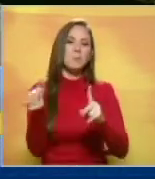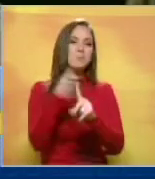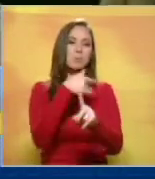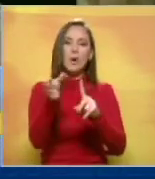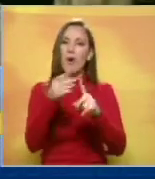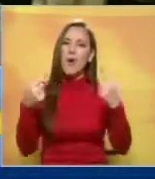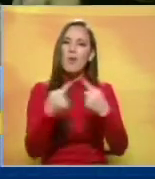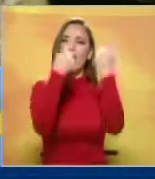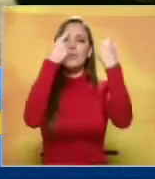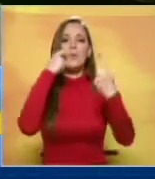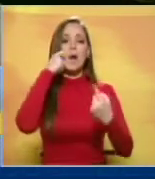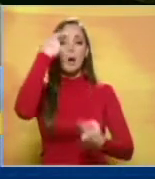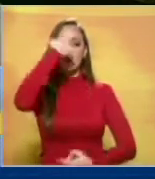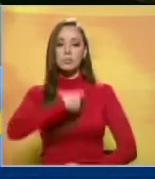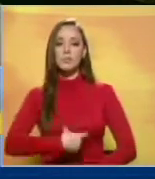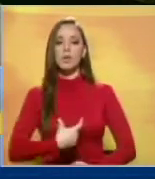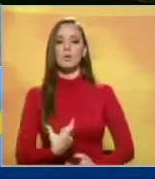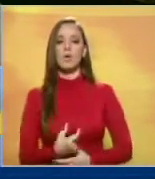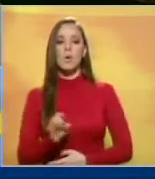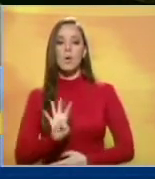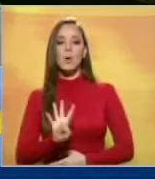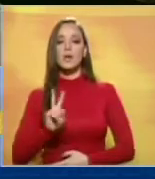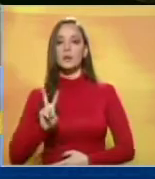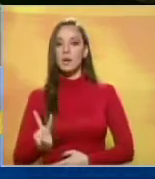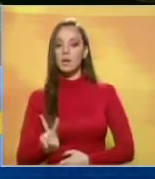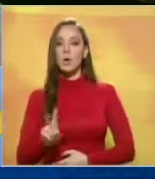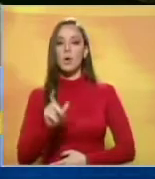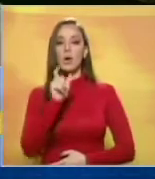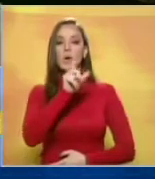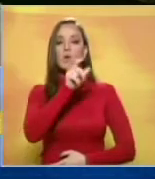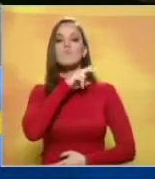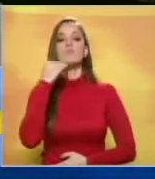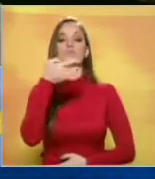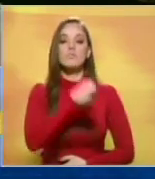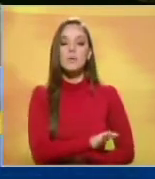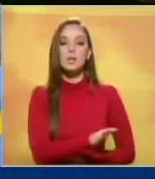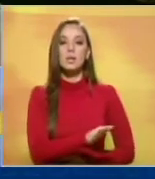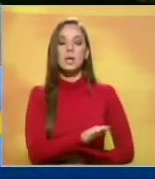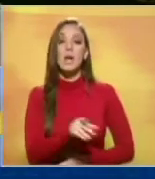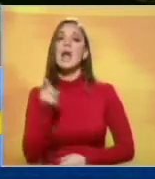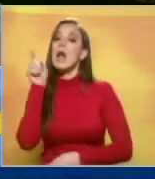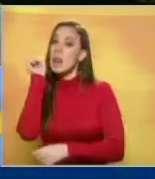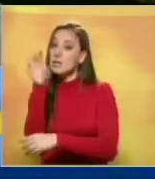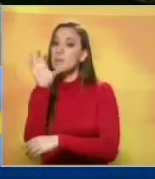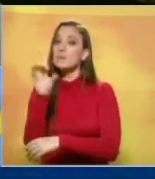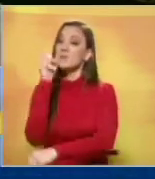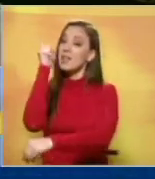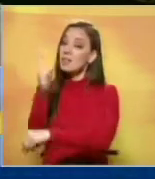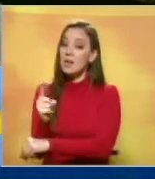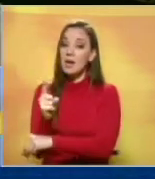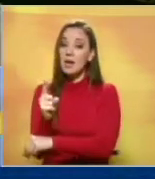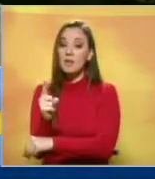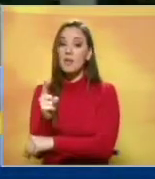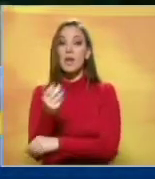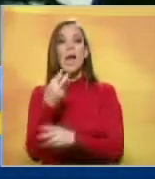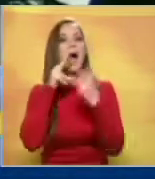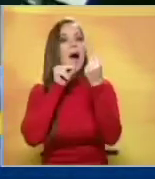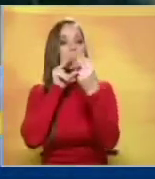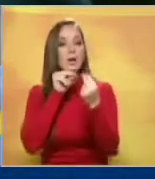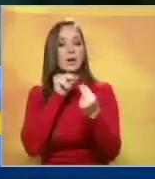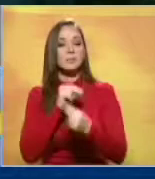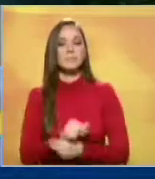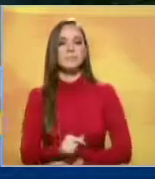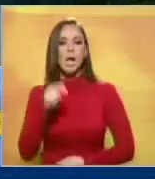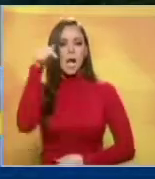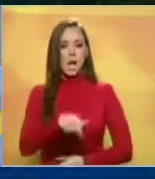inhumanos y 42 muertes bien merece que la asamblea nacional se pronuncia al día que